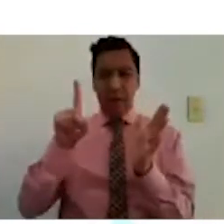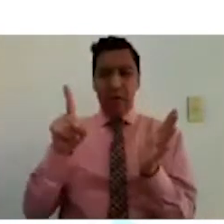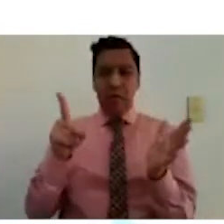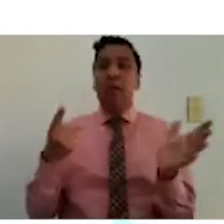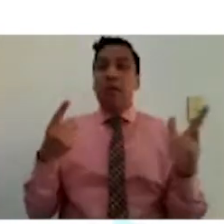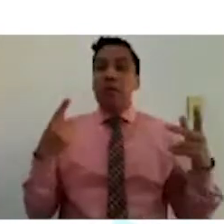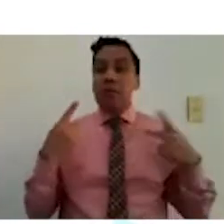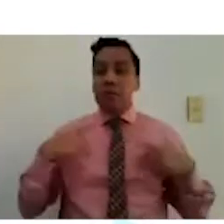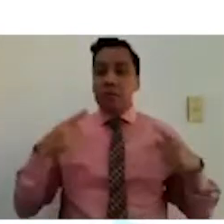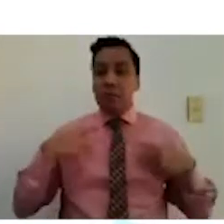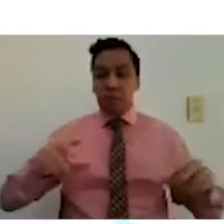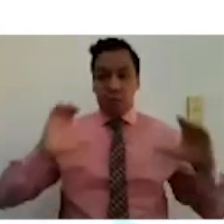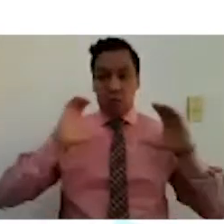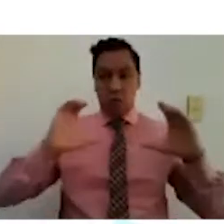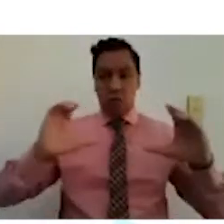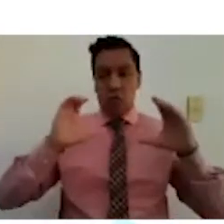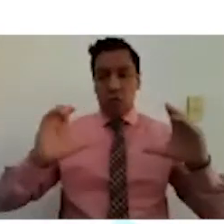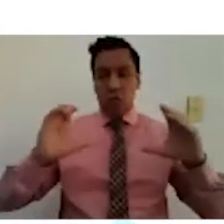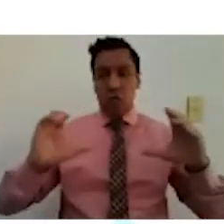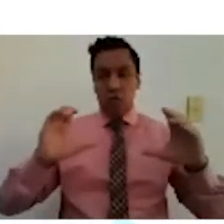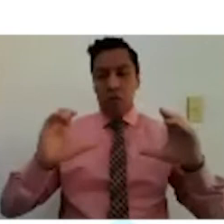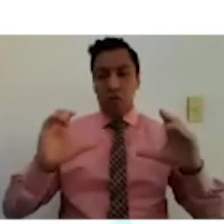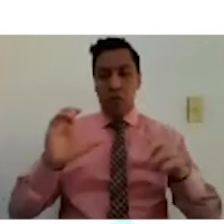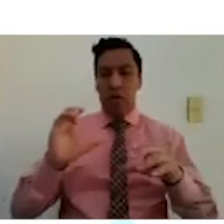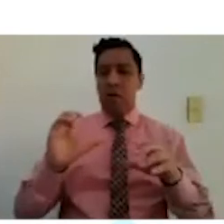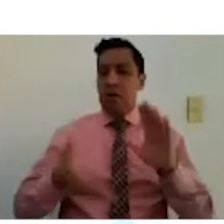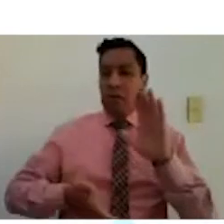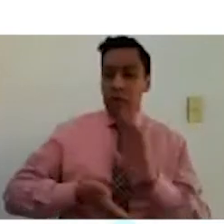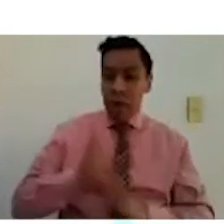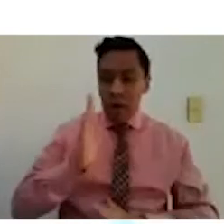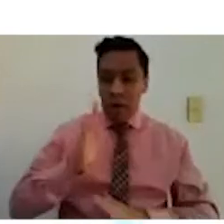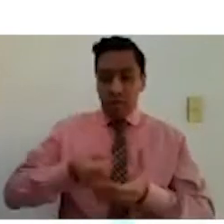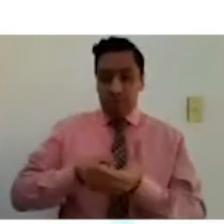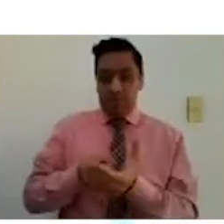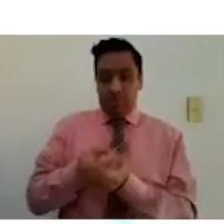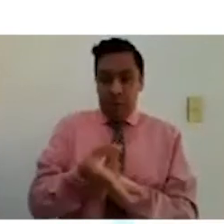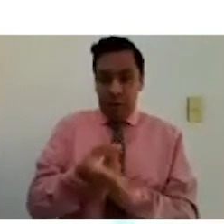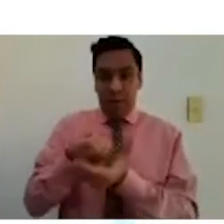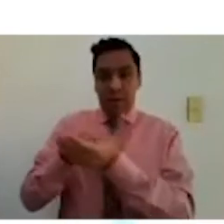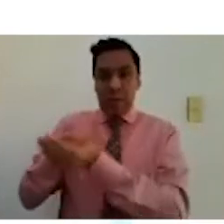para que la gente tenga cuidado de no salir, ¿verdad?